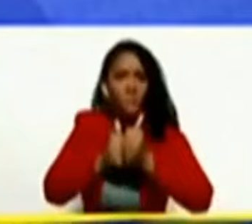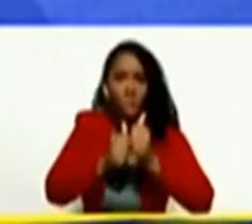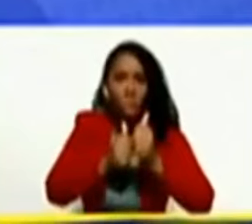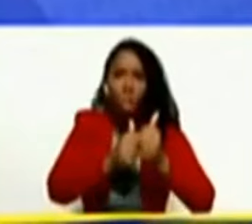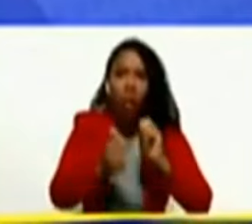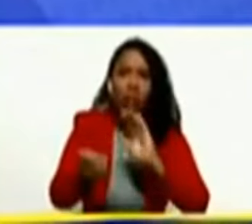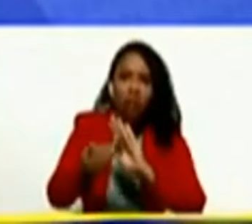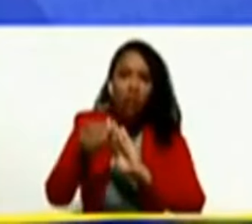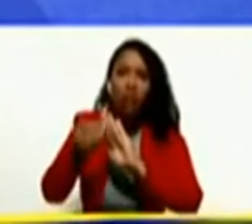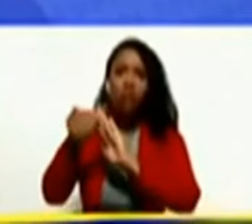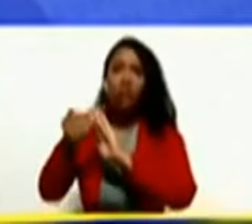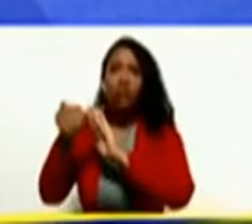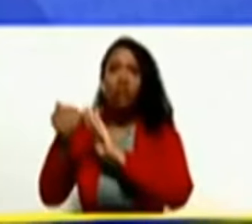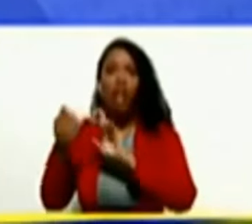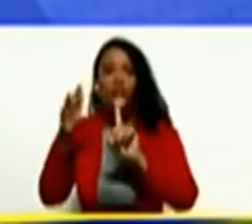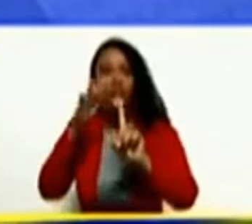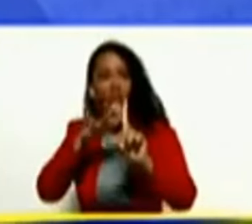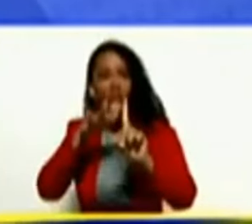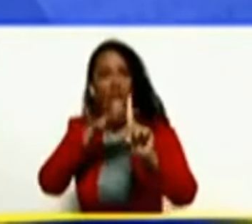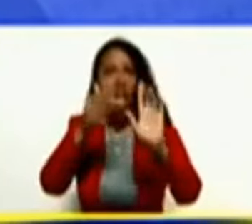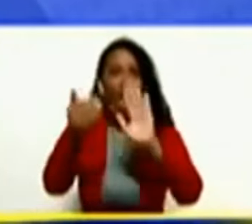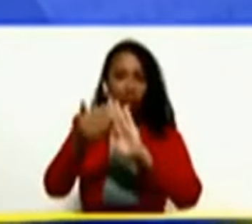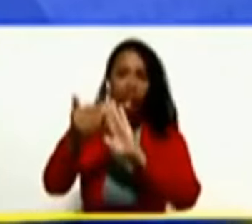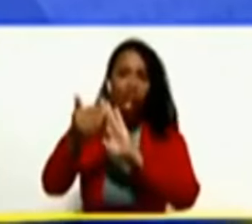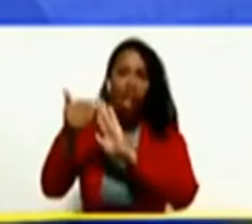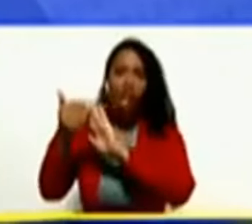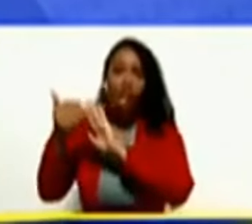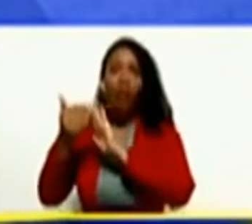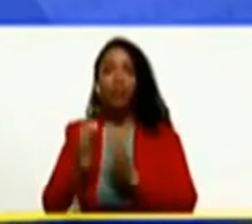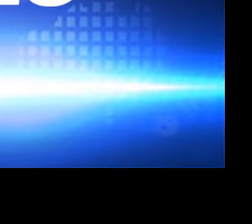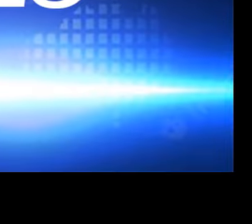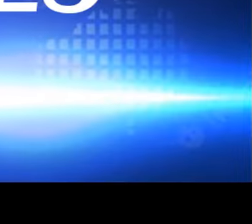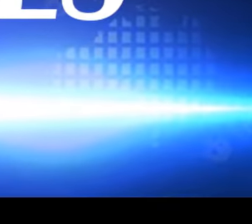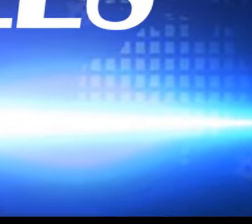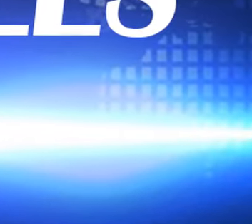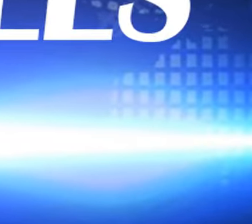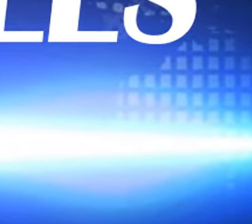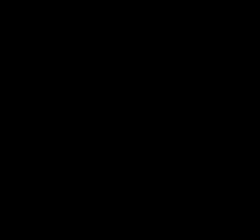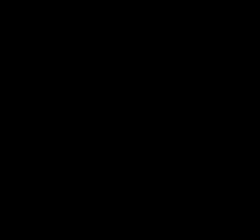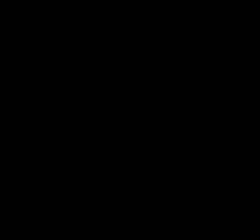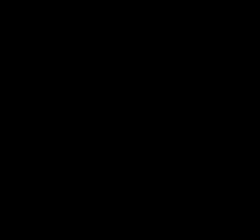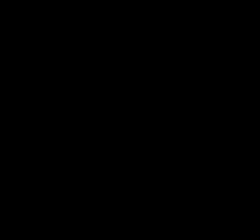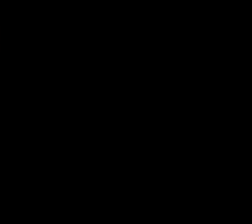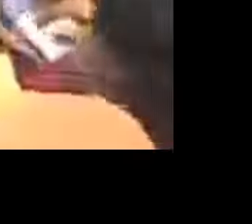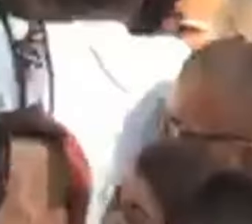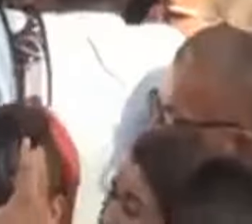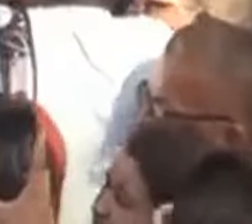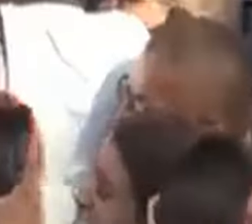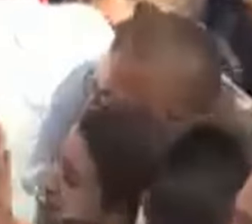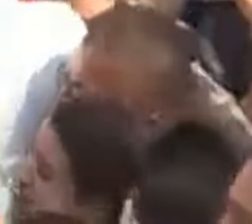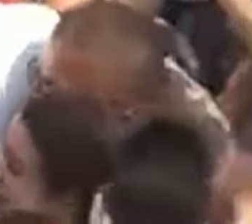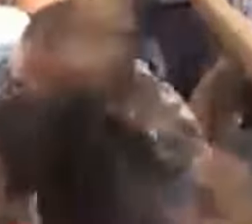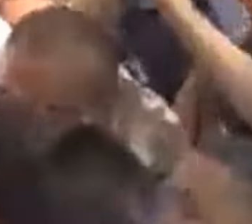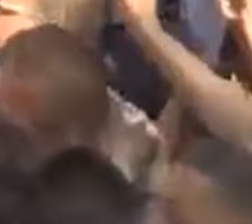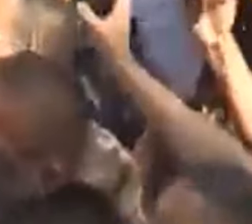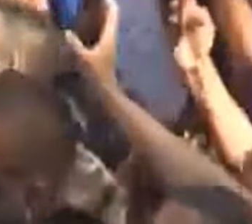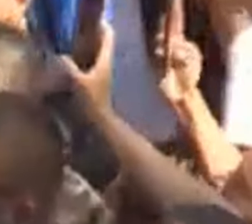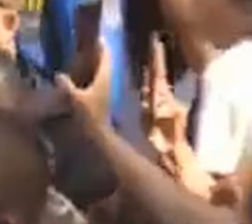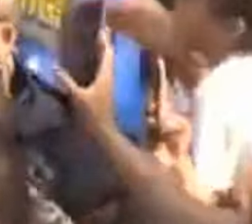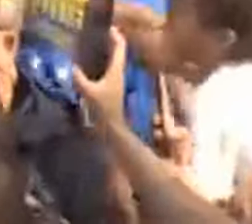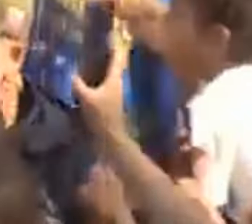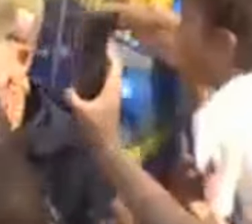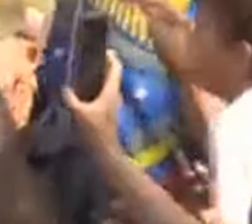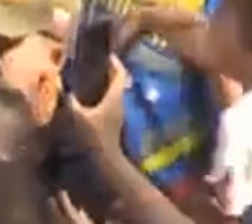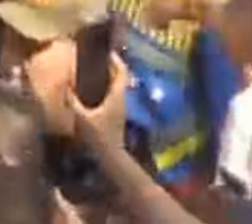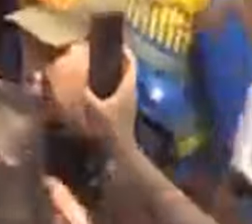de Nicolás Maduro. Mis amigos, estas son las noticias del momento. Continuamos con más información. Las ambigüedades de Nicolás Maduro en el